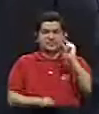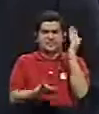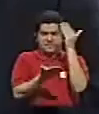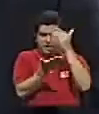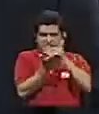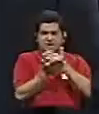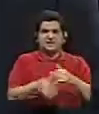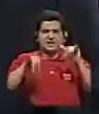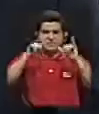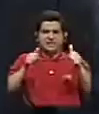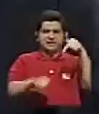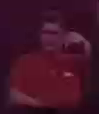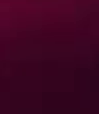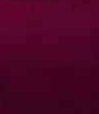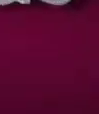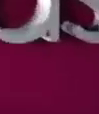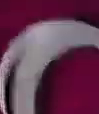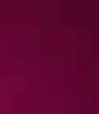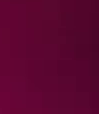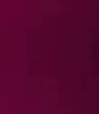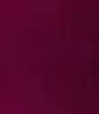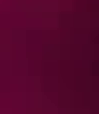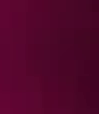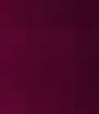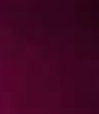pausa. Quédese con nosotros, ya volvemos.